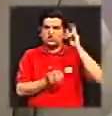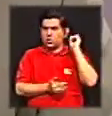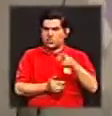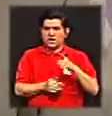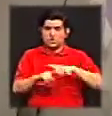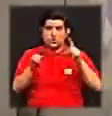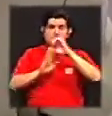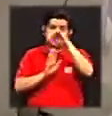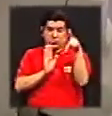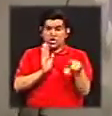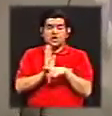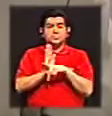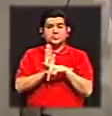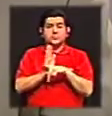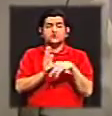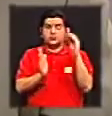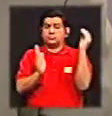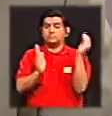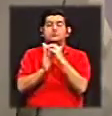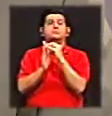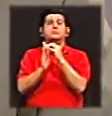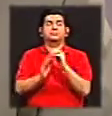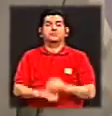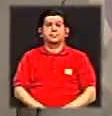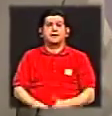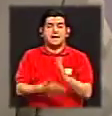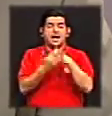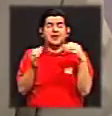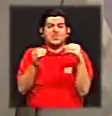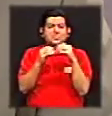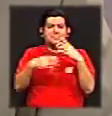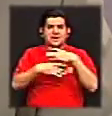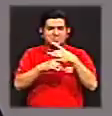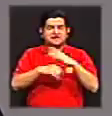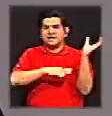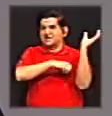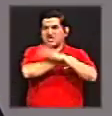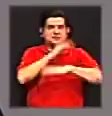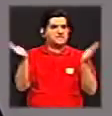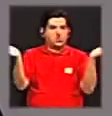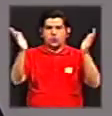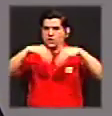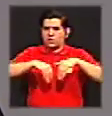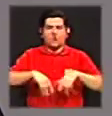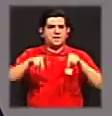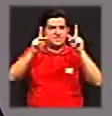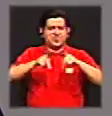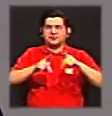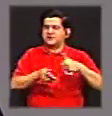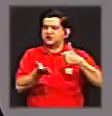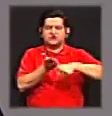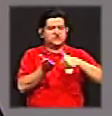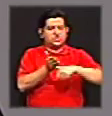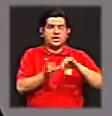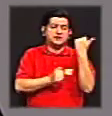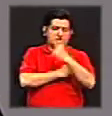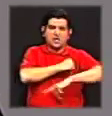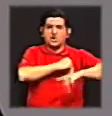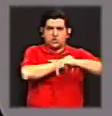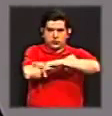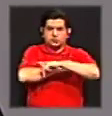nuestra Constitución lo pone como obligatorio. Y algo más curioso todavía, no hay sanciones para los abstencionistas, mientras en otros